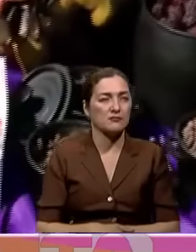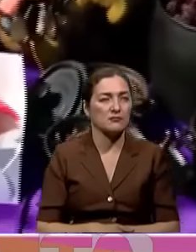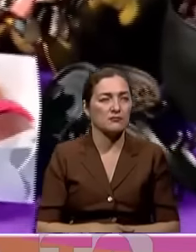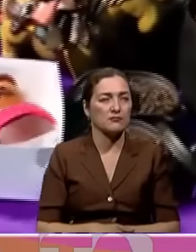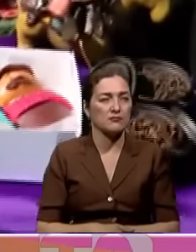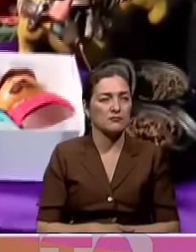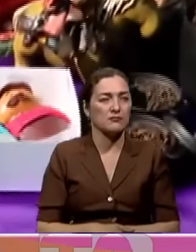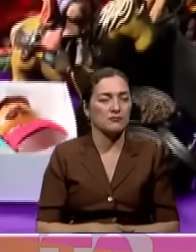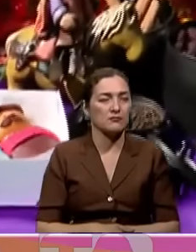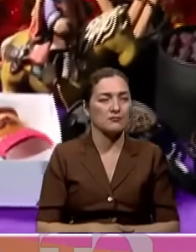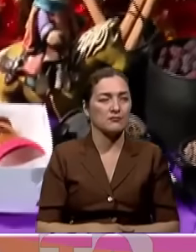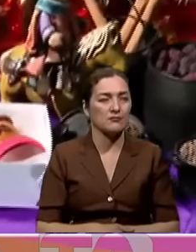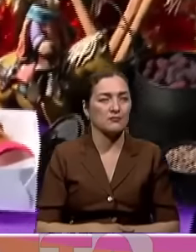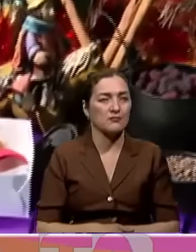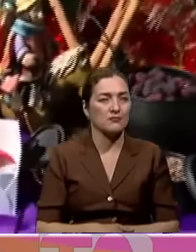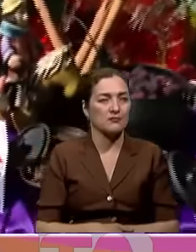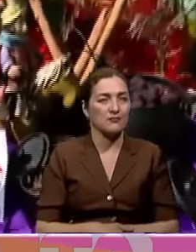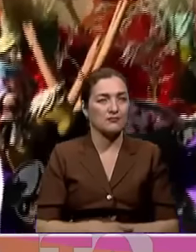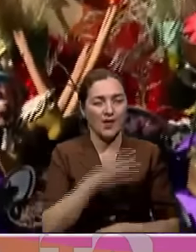Me han incluido en la canción, muy bien.